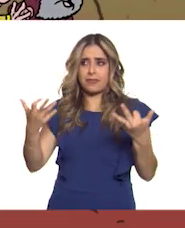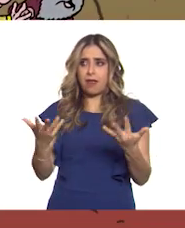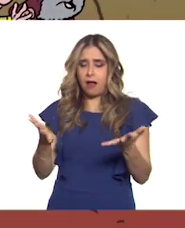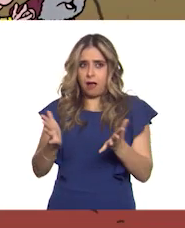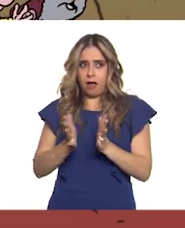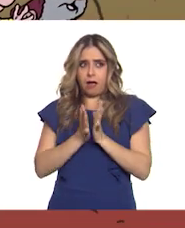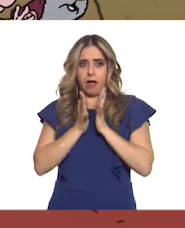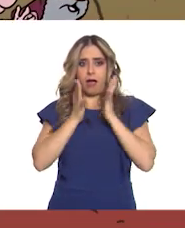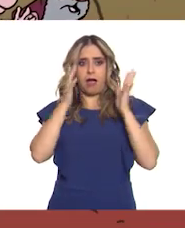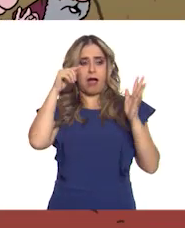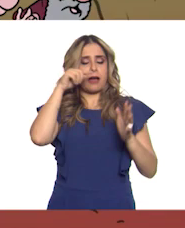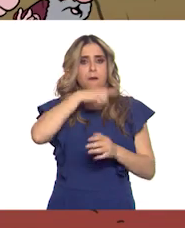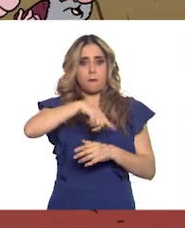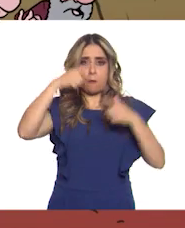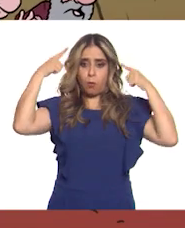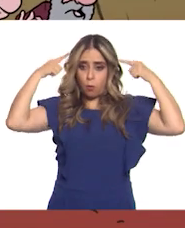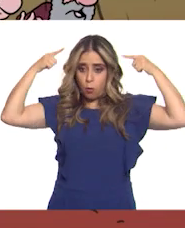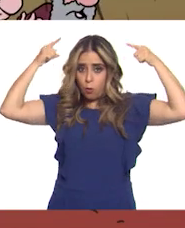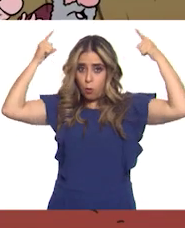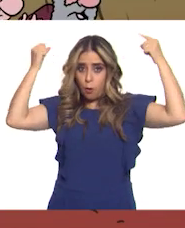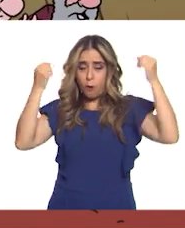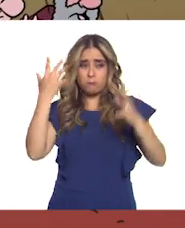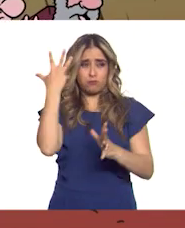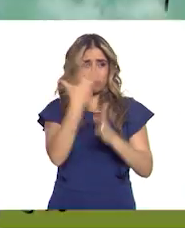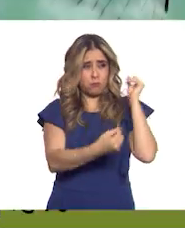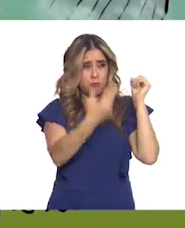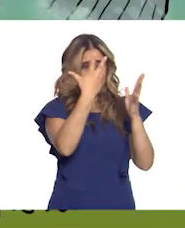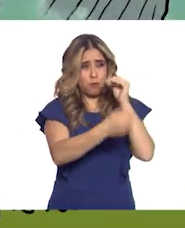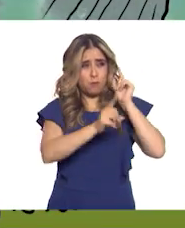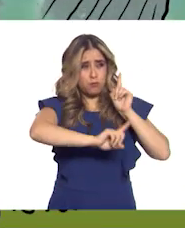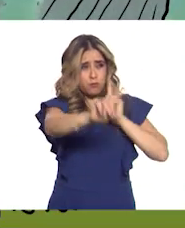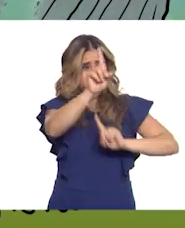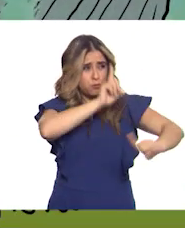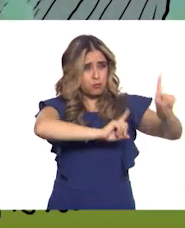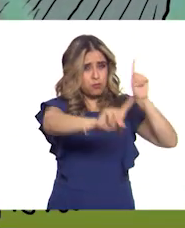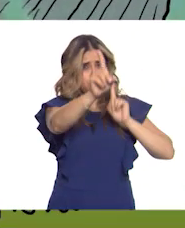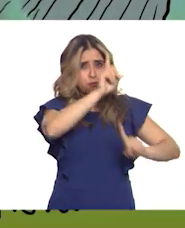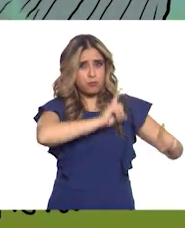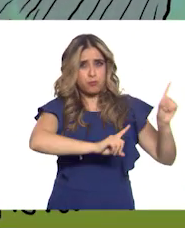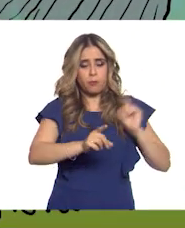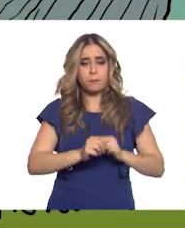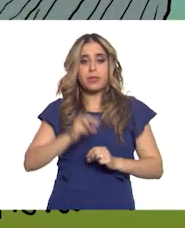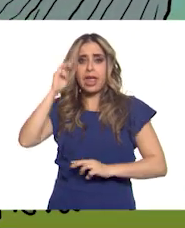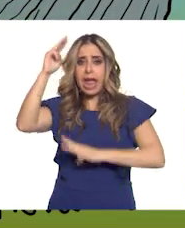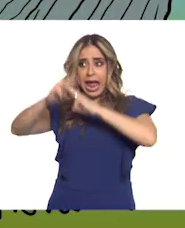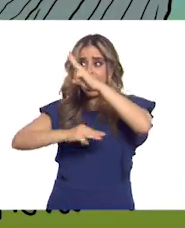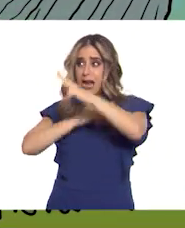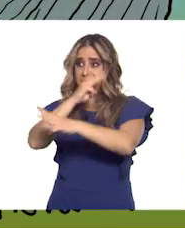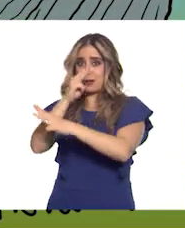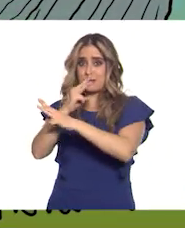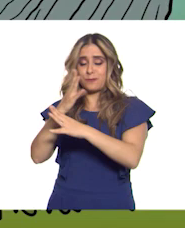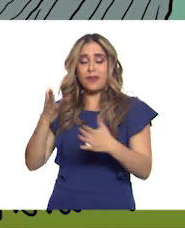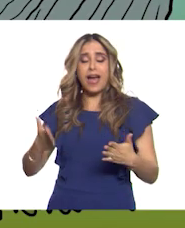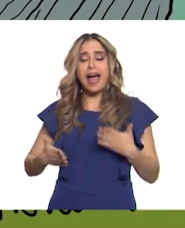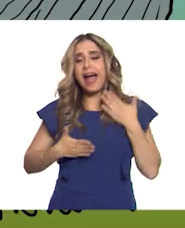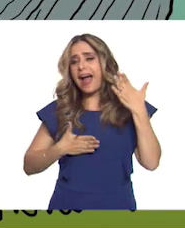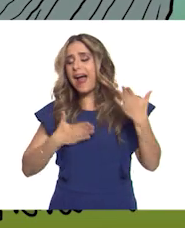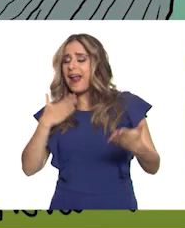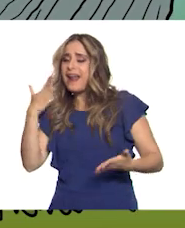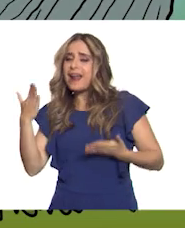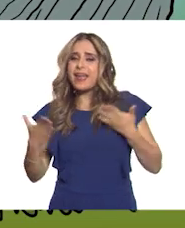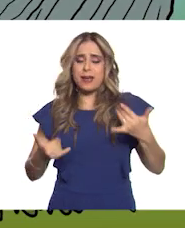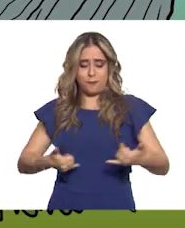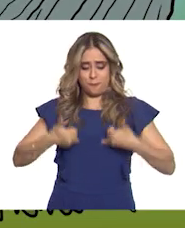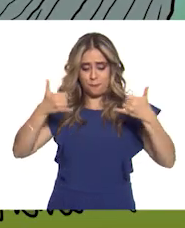los cráteres de los volcanes. El mundo estaba alegre, todo era vigor y juventud, y